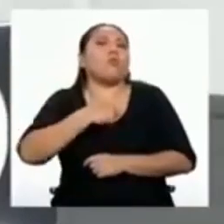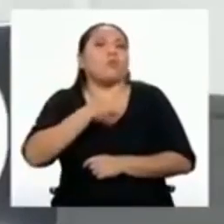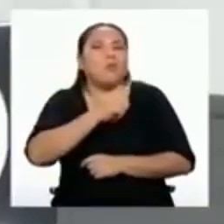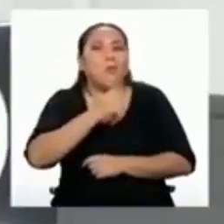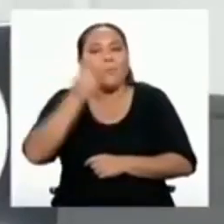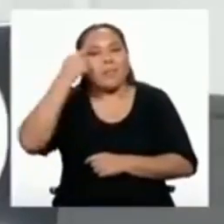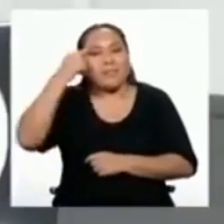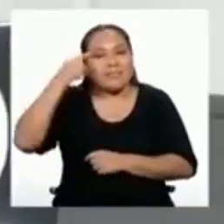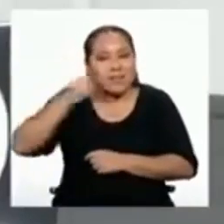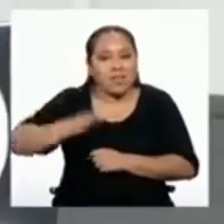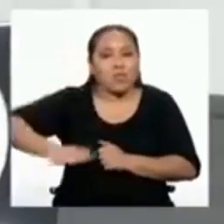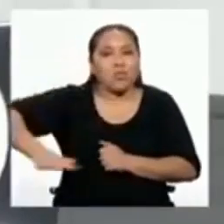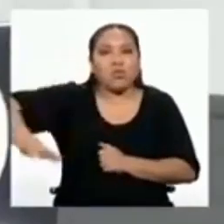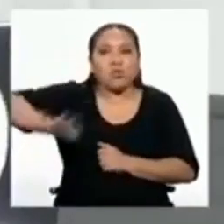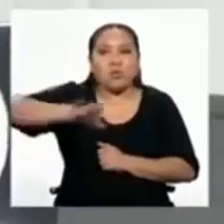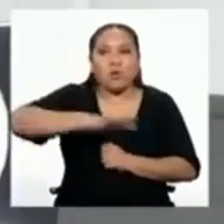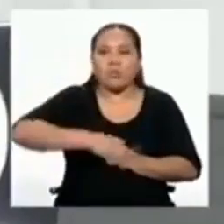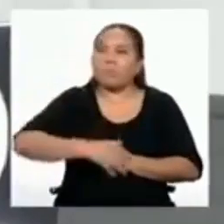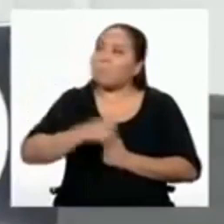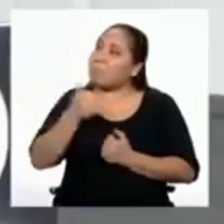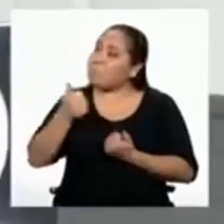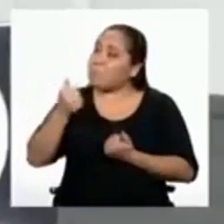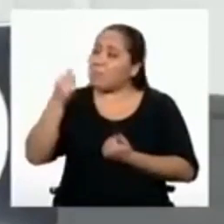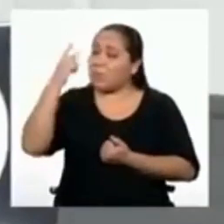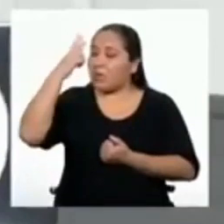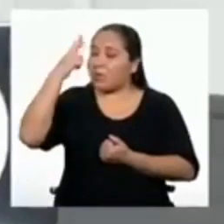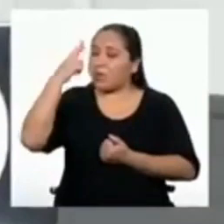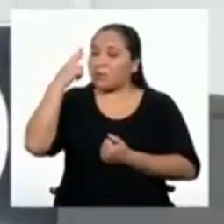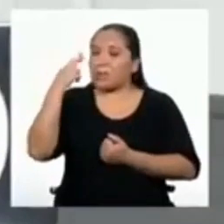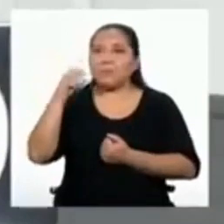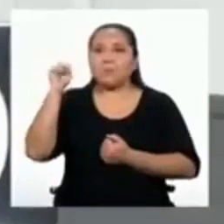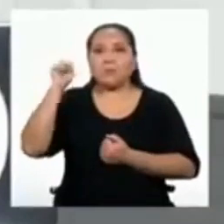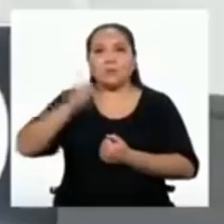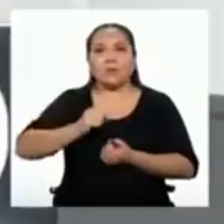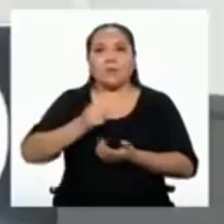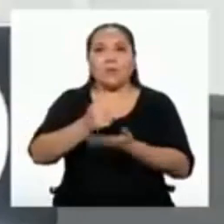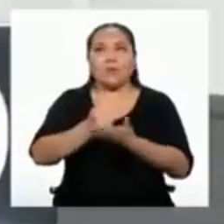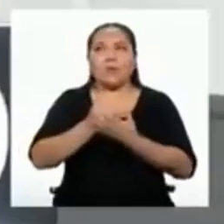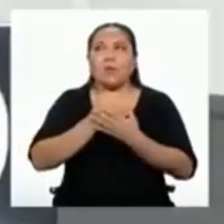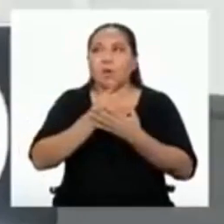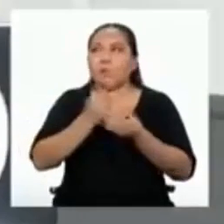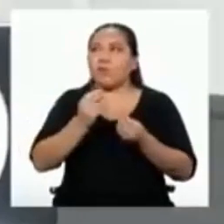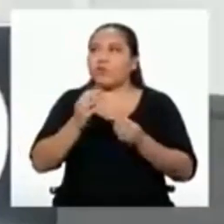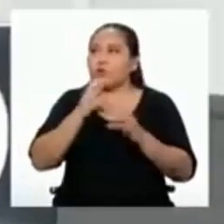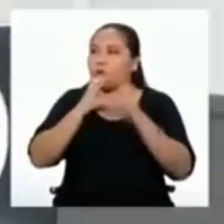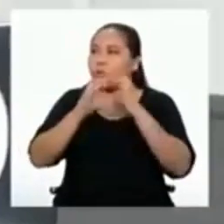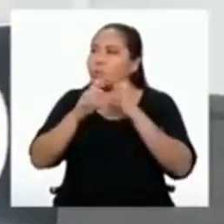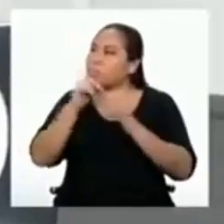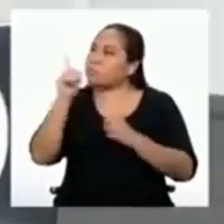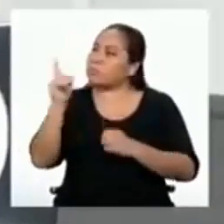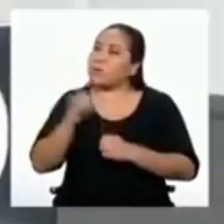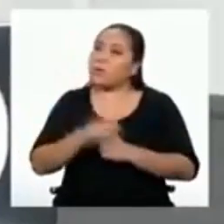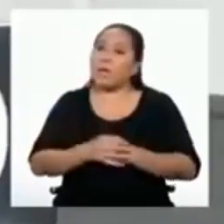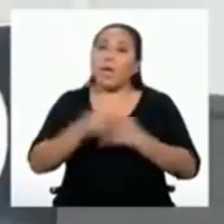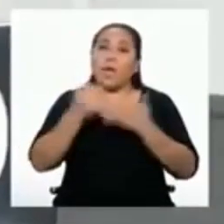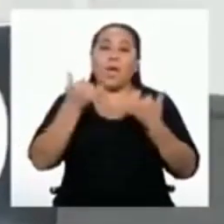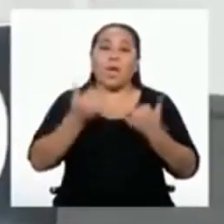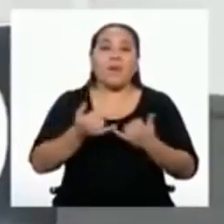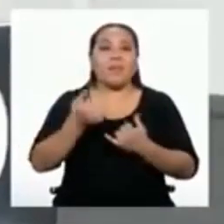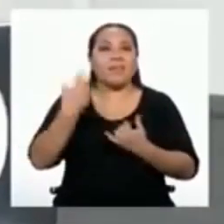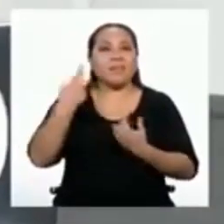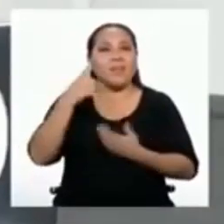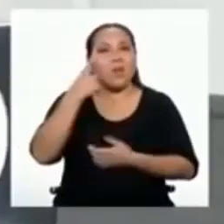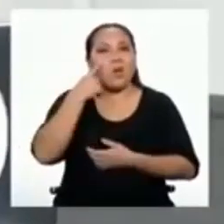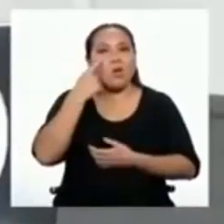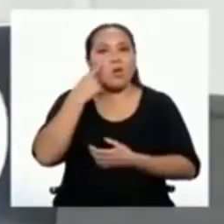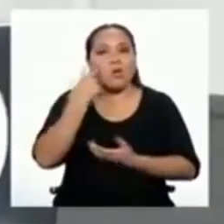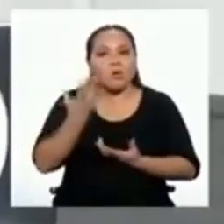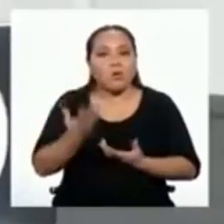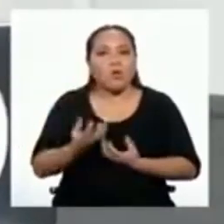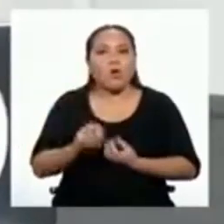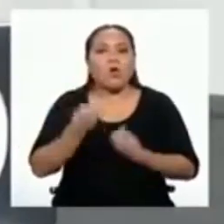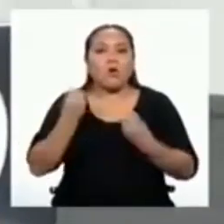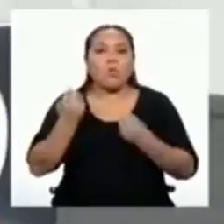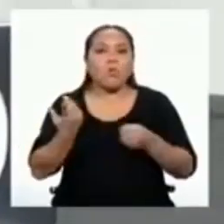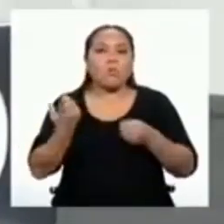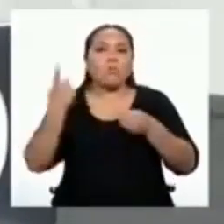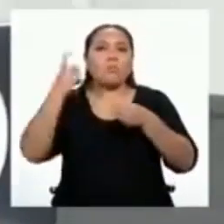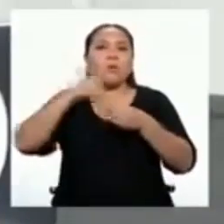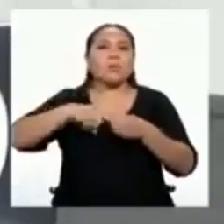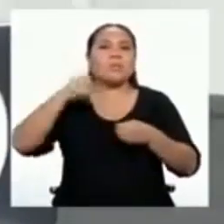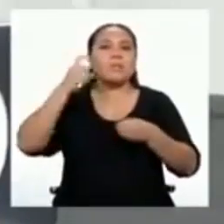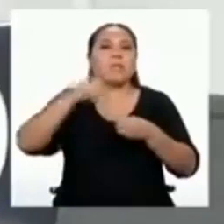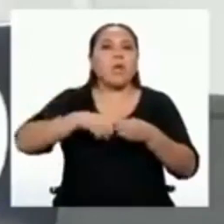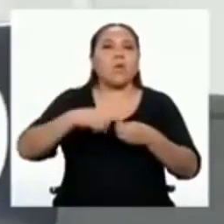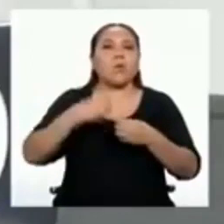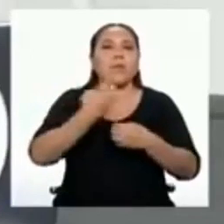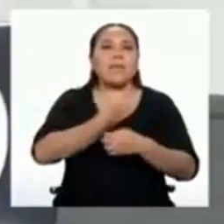reflexión, profesor! Definitivamente me ayudó mucho conversar con usted. Ahora sé todo lo que implica formar parte de un